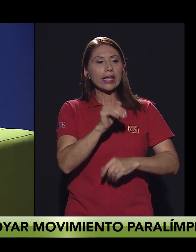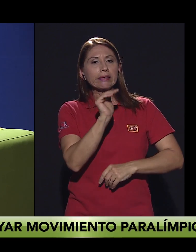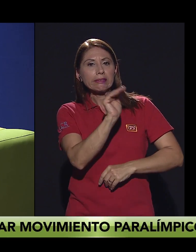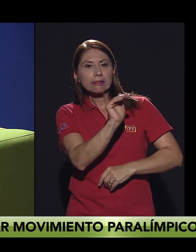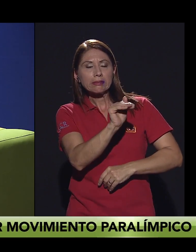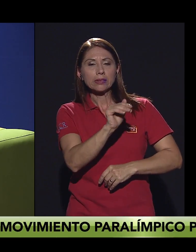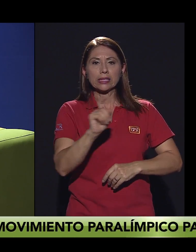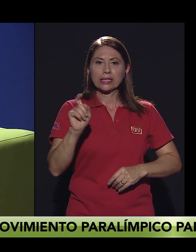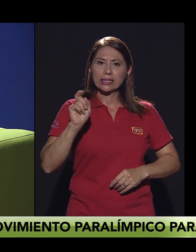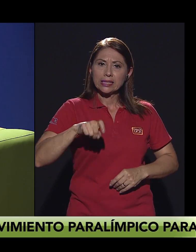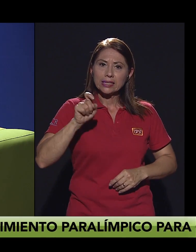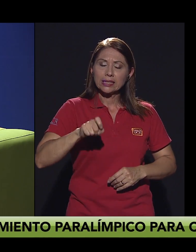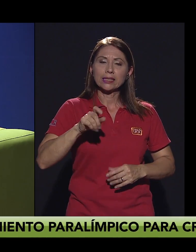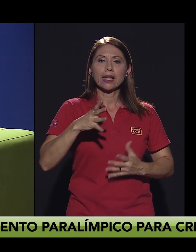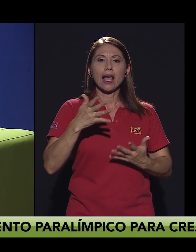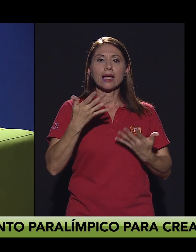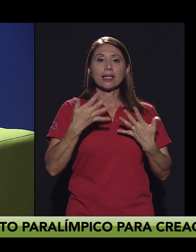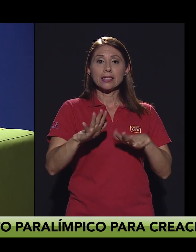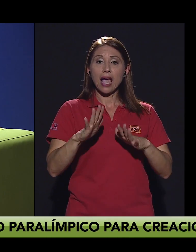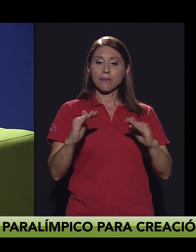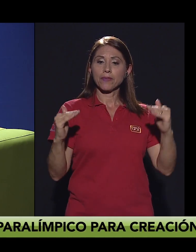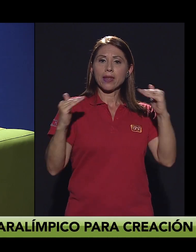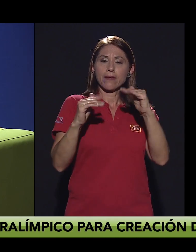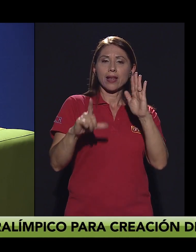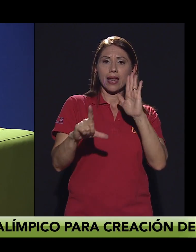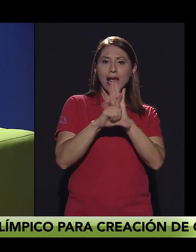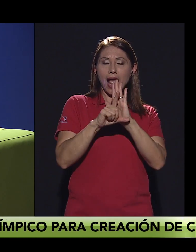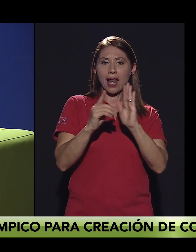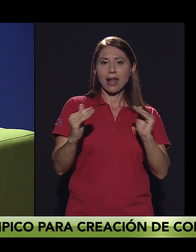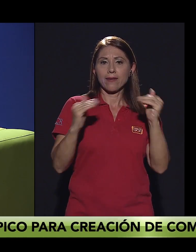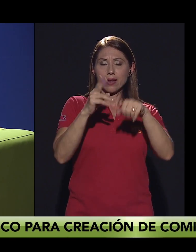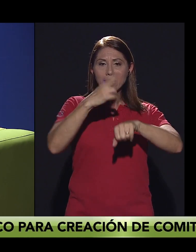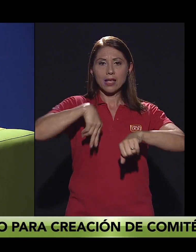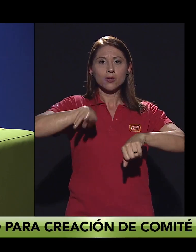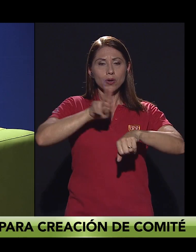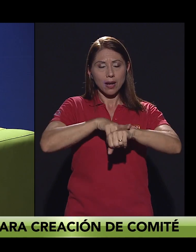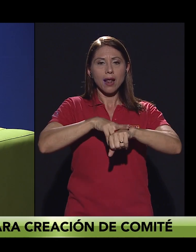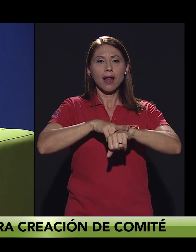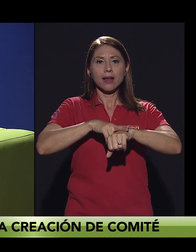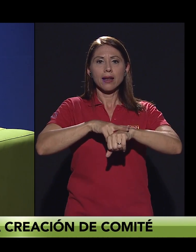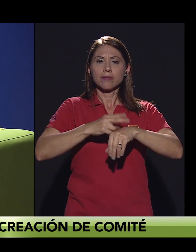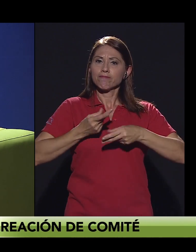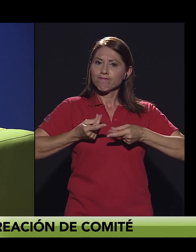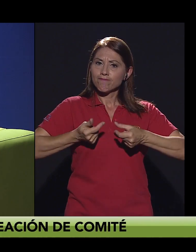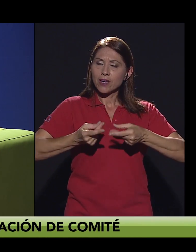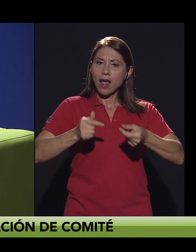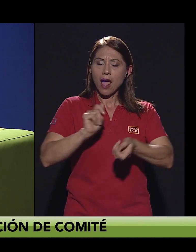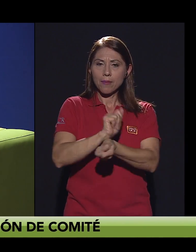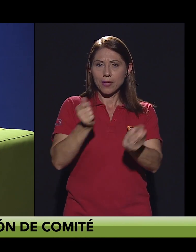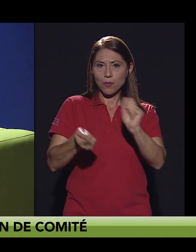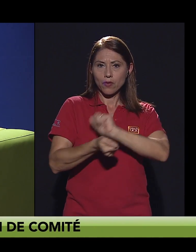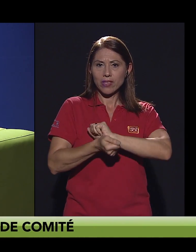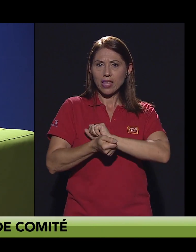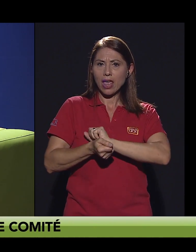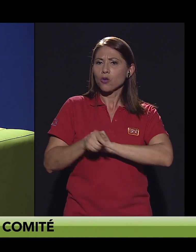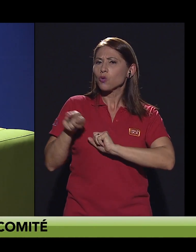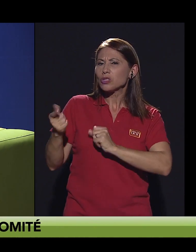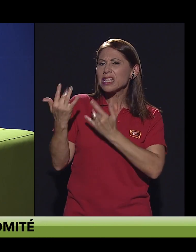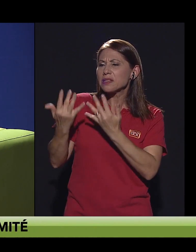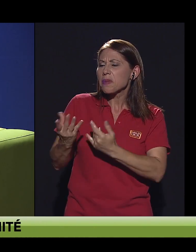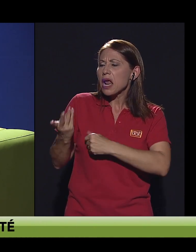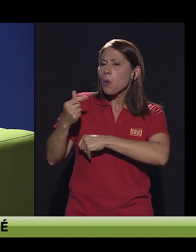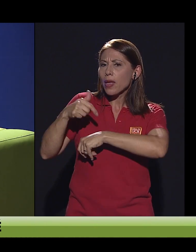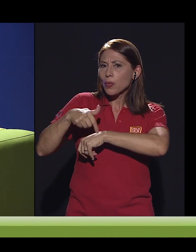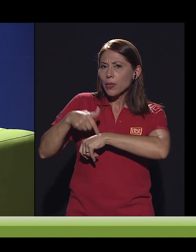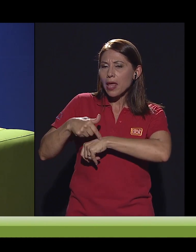urgencia de que este contexto legal nacional, ¿verdad?, sea rápido esa modificación. ¿Cuánto